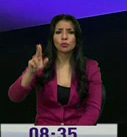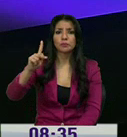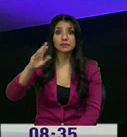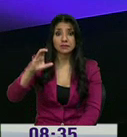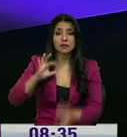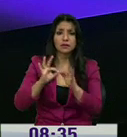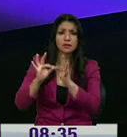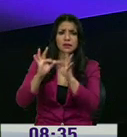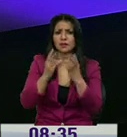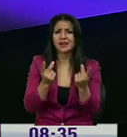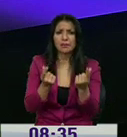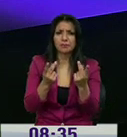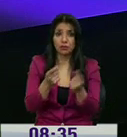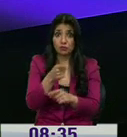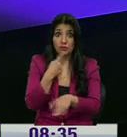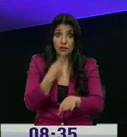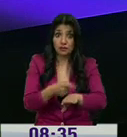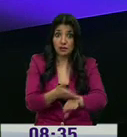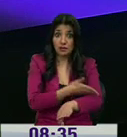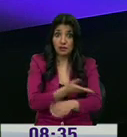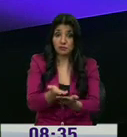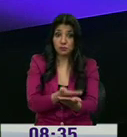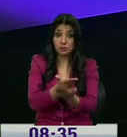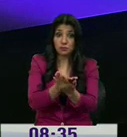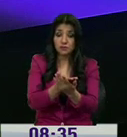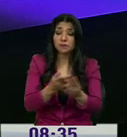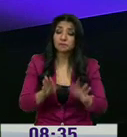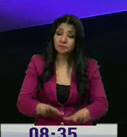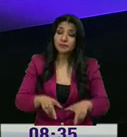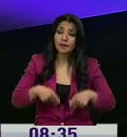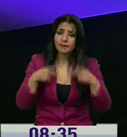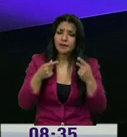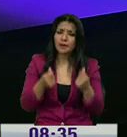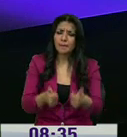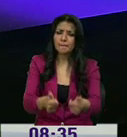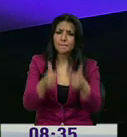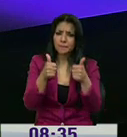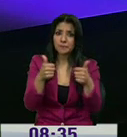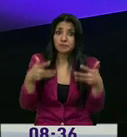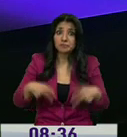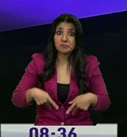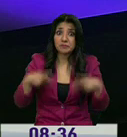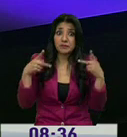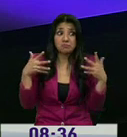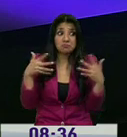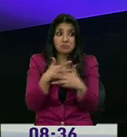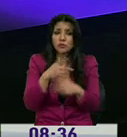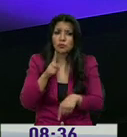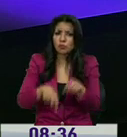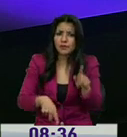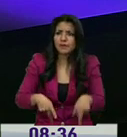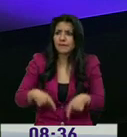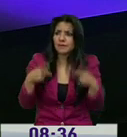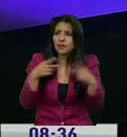lo más rápido posible, darles calidad de vida a nuestros vecinos, no vivir con miedo. O sea, el vivir con miedo es una cosa bien